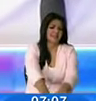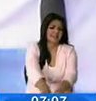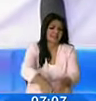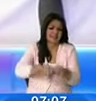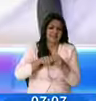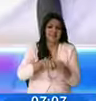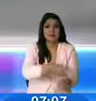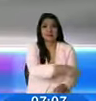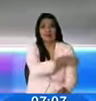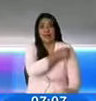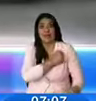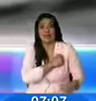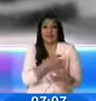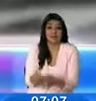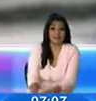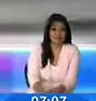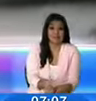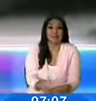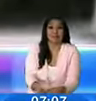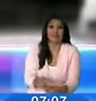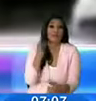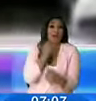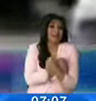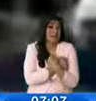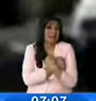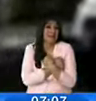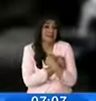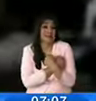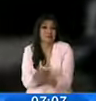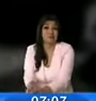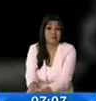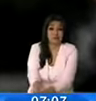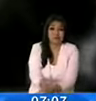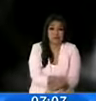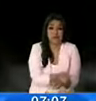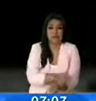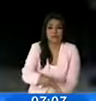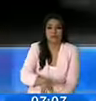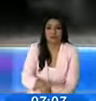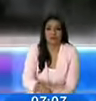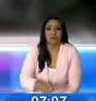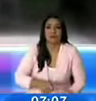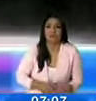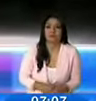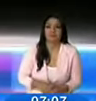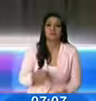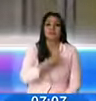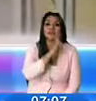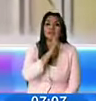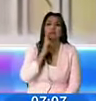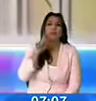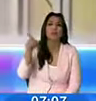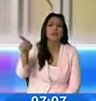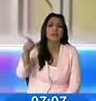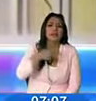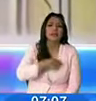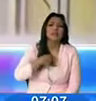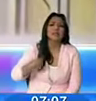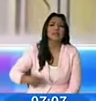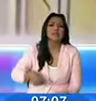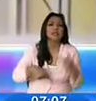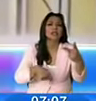la cartera y la arrastraron. La señora bien prendía su cartera, pero de todos modos la arrastraron. Los chifas, está el otro minimarket también ahí al